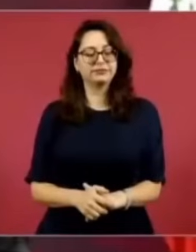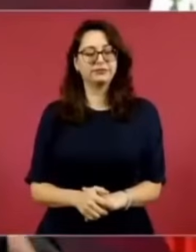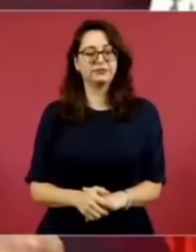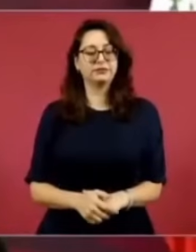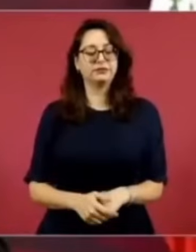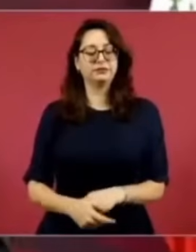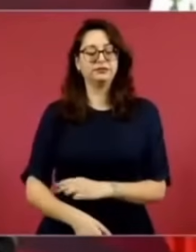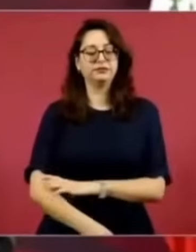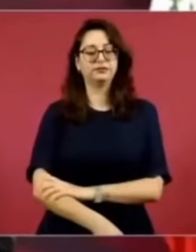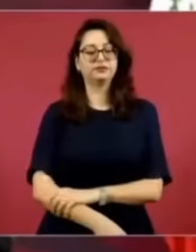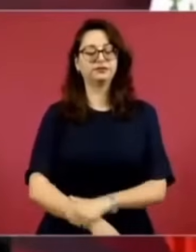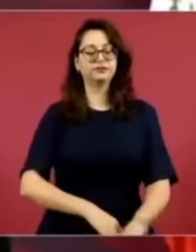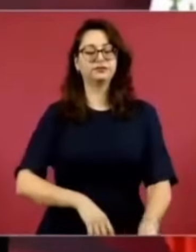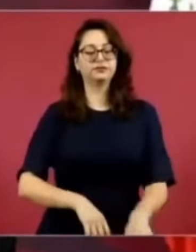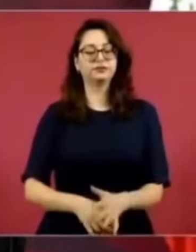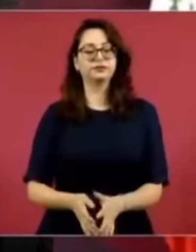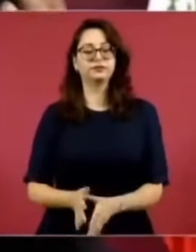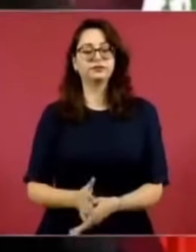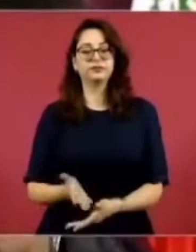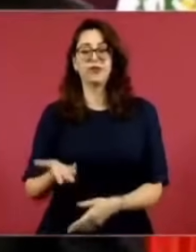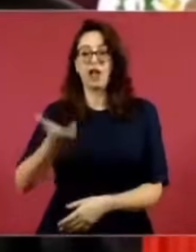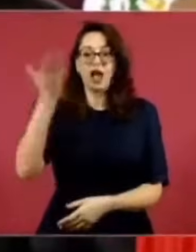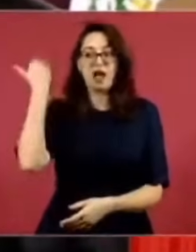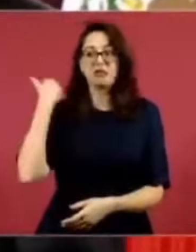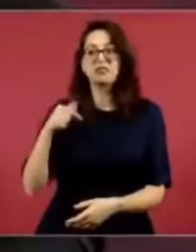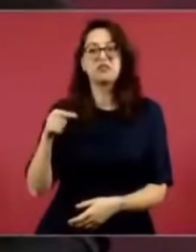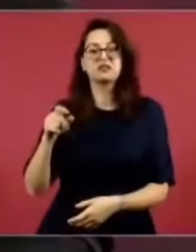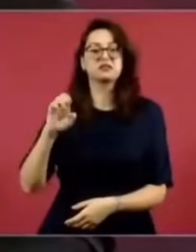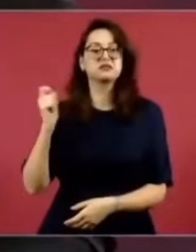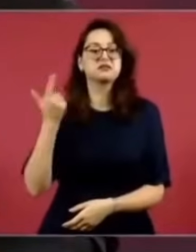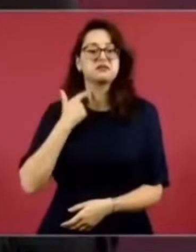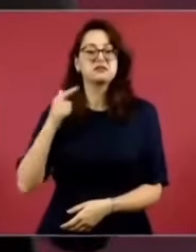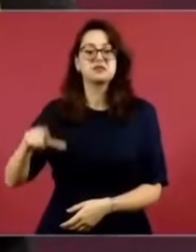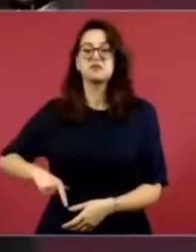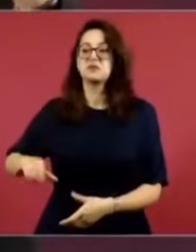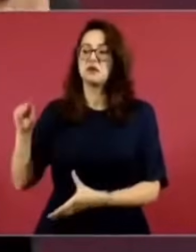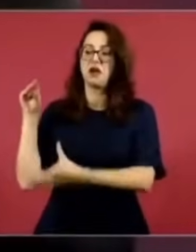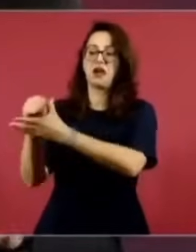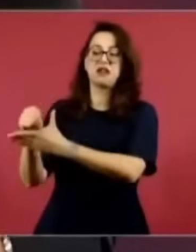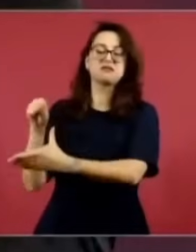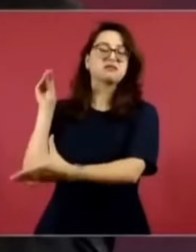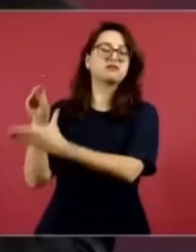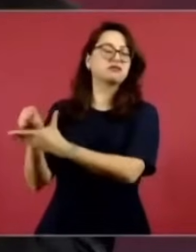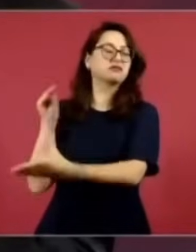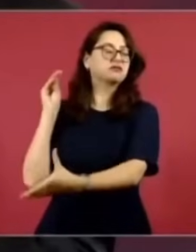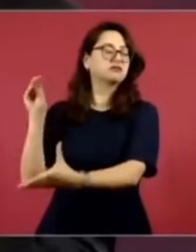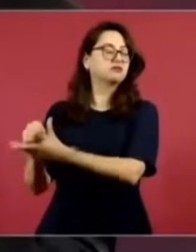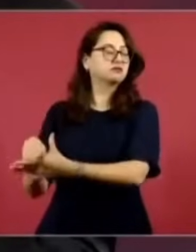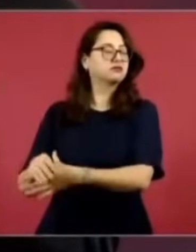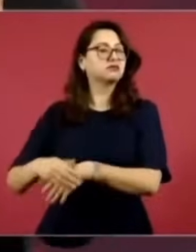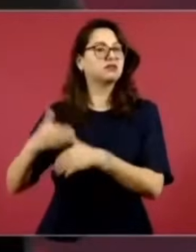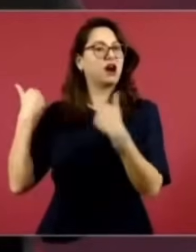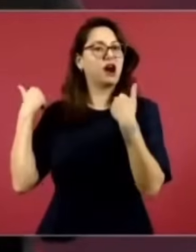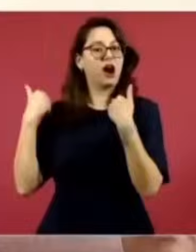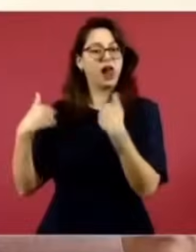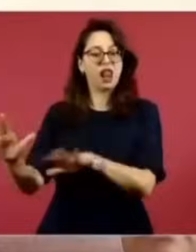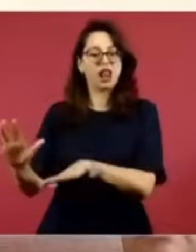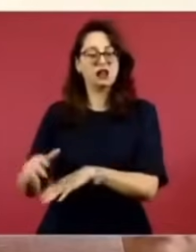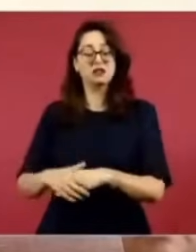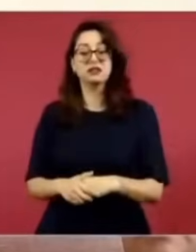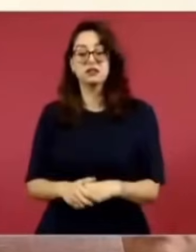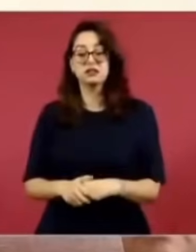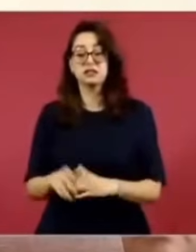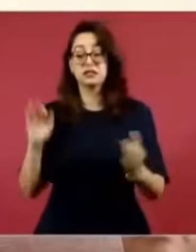porque eran inexistentes. Iban a verlos solo cuando